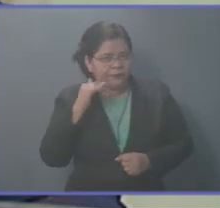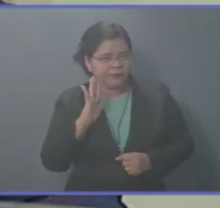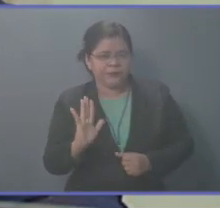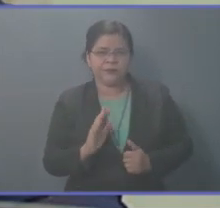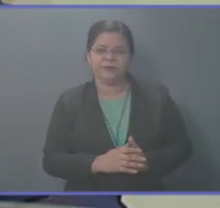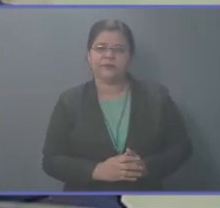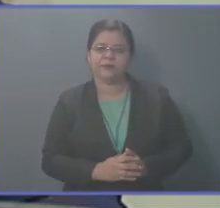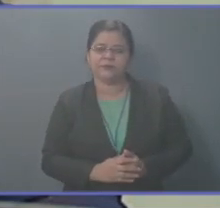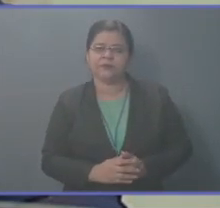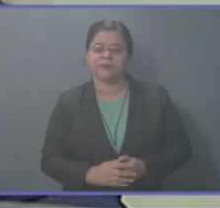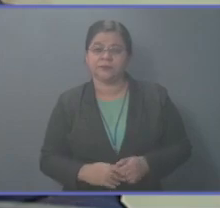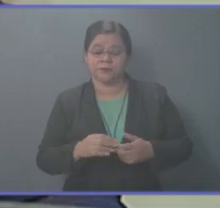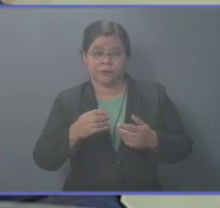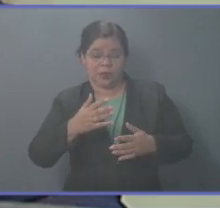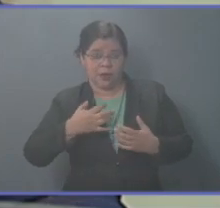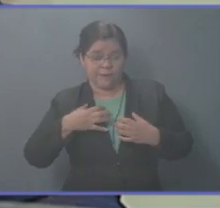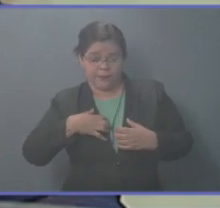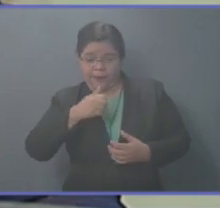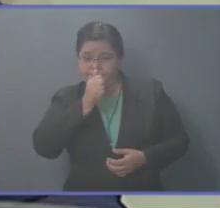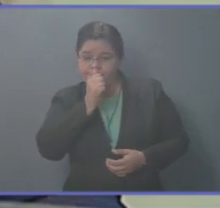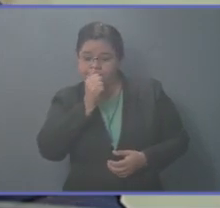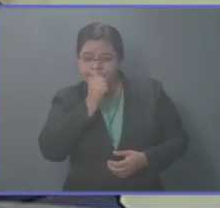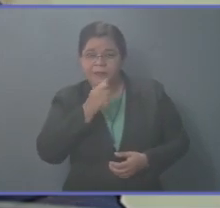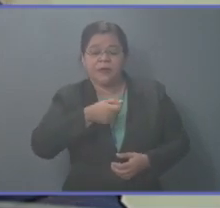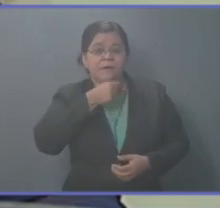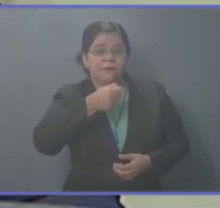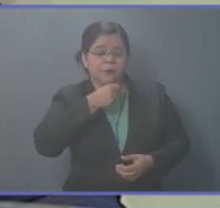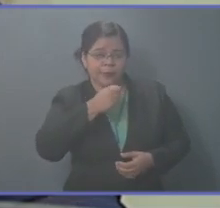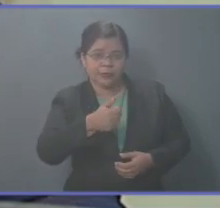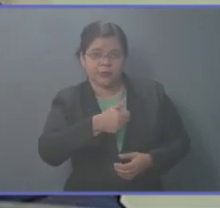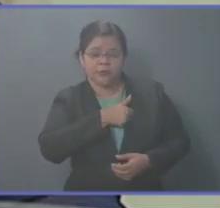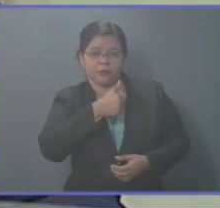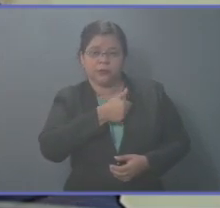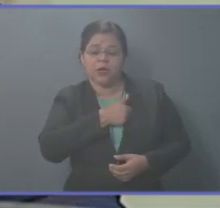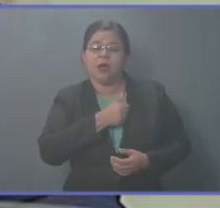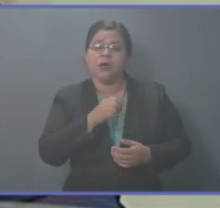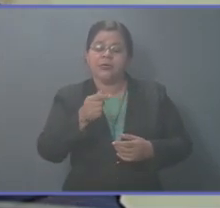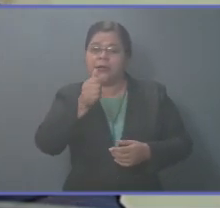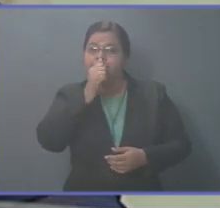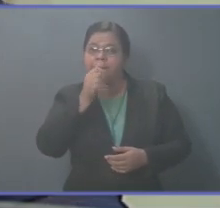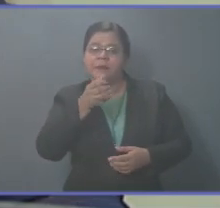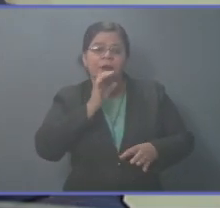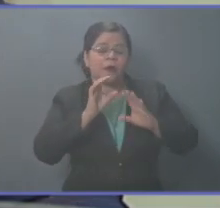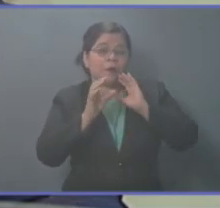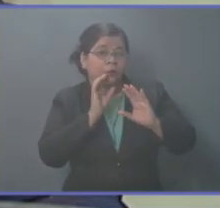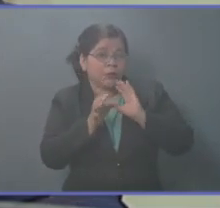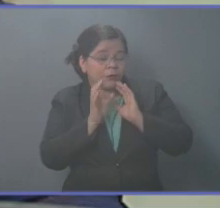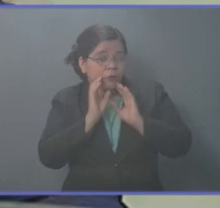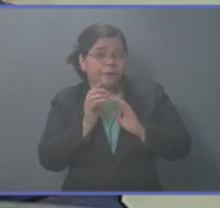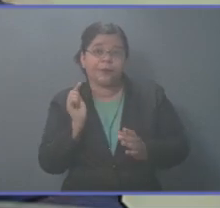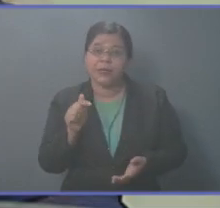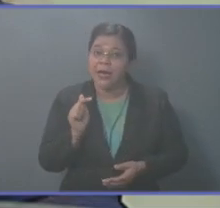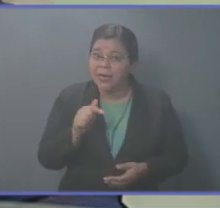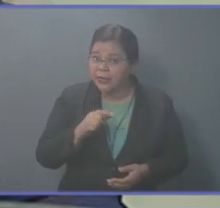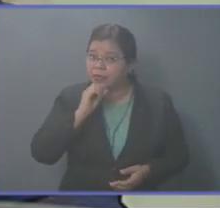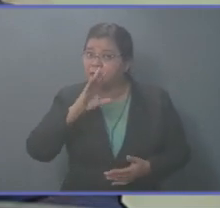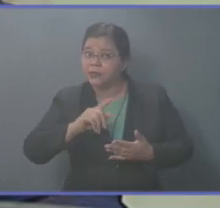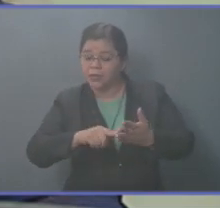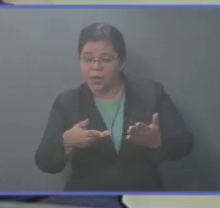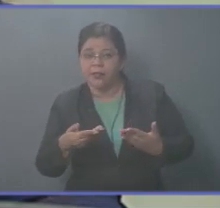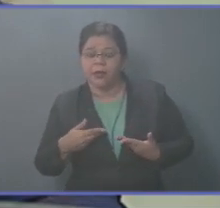la intimidad, la autodeterminación informativa y el secreto de las comunicaciones. De ahí que suele hablarse del